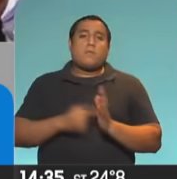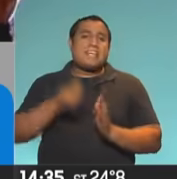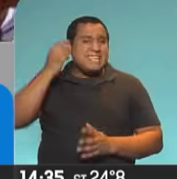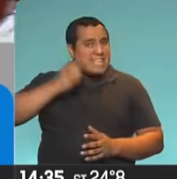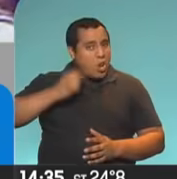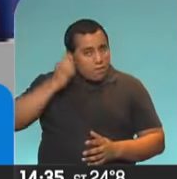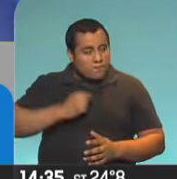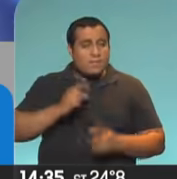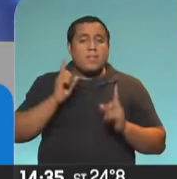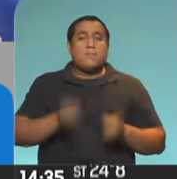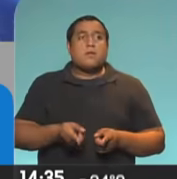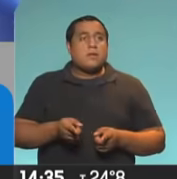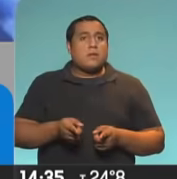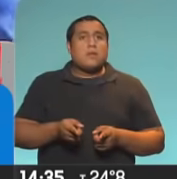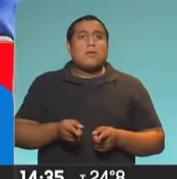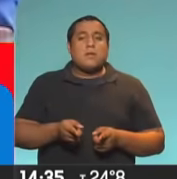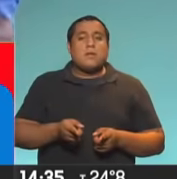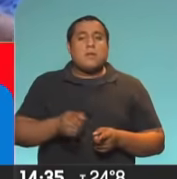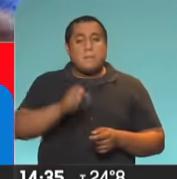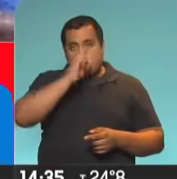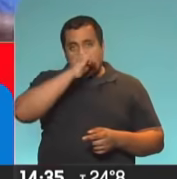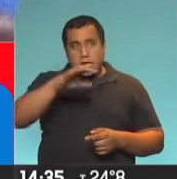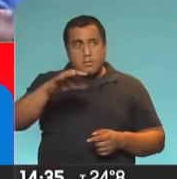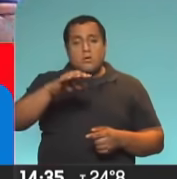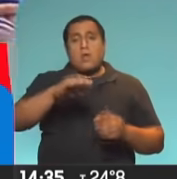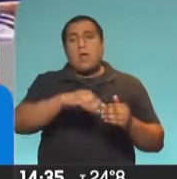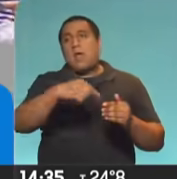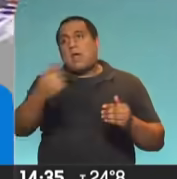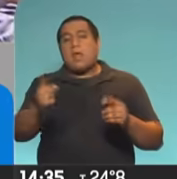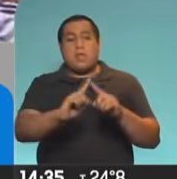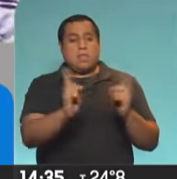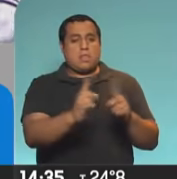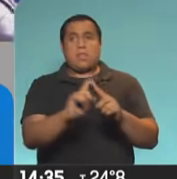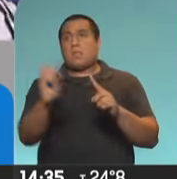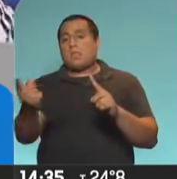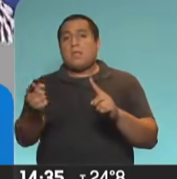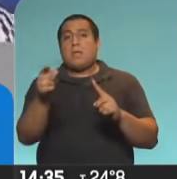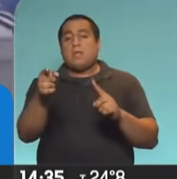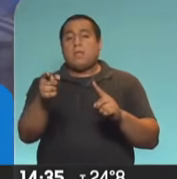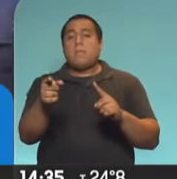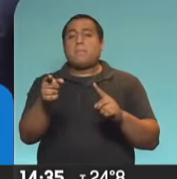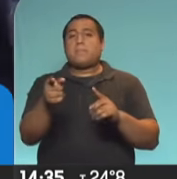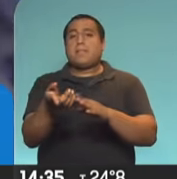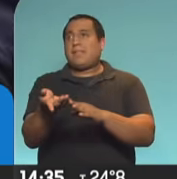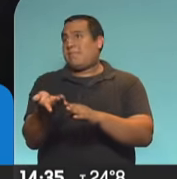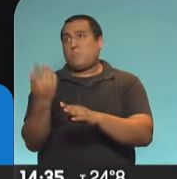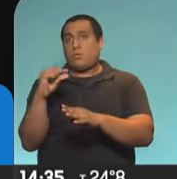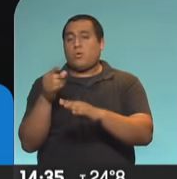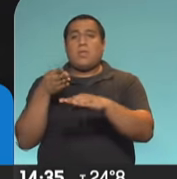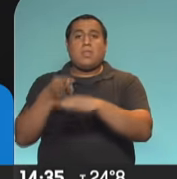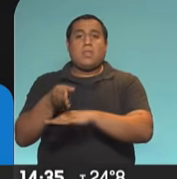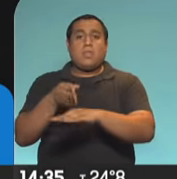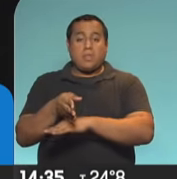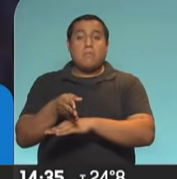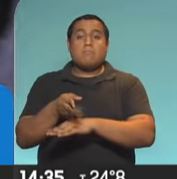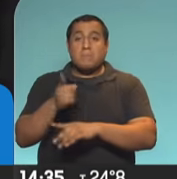Kicillof, en el patio justamente contiguo al lugar donde hasta hace algunos minutos nada más estaban ingresando o están ingresando.